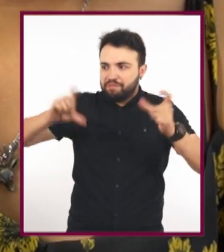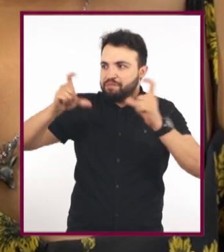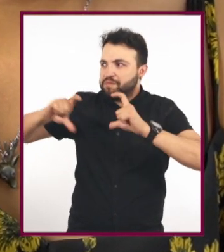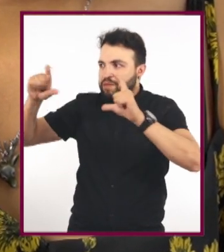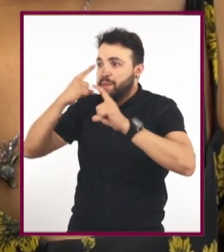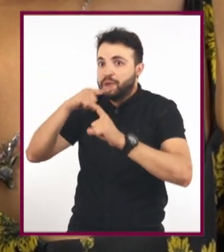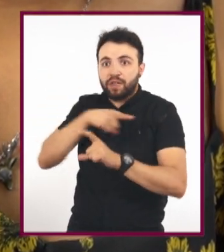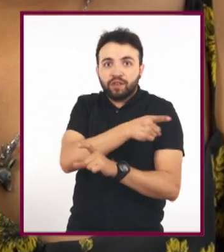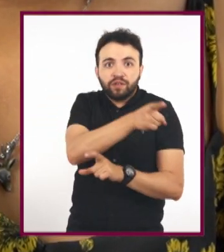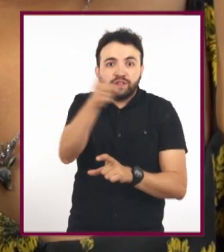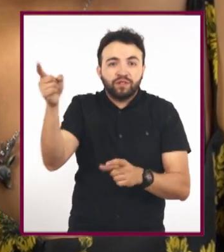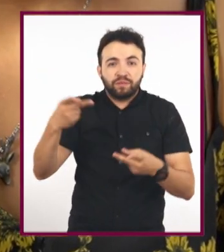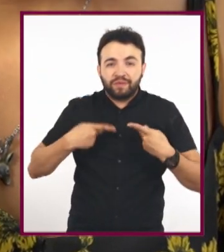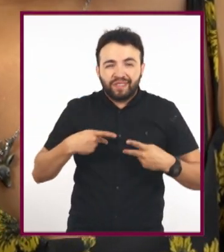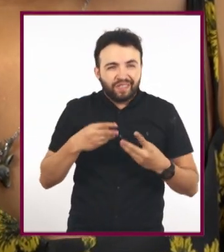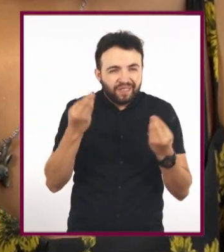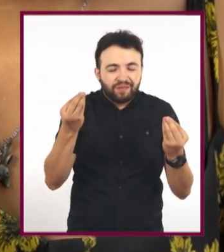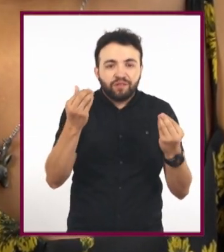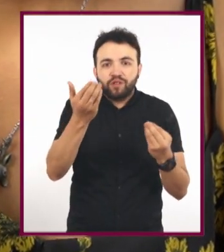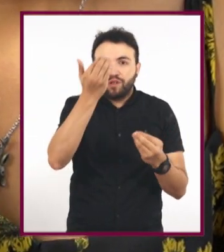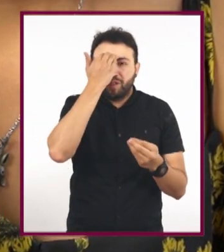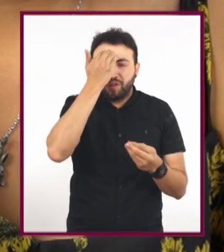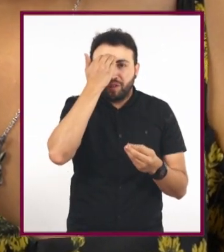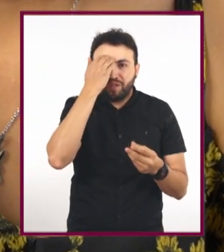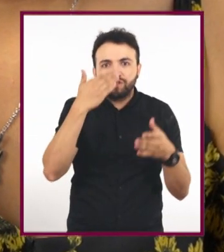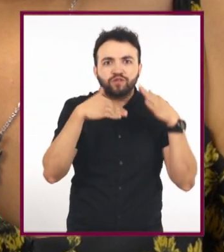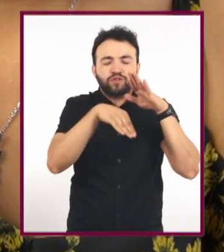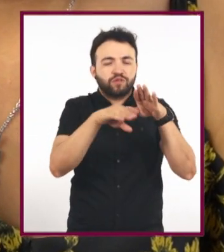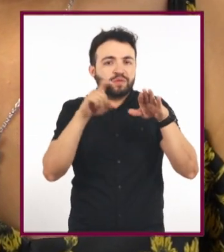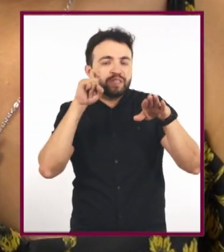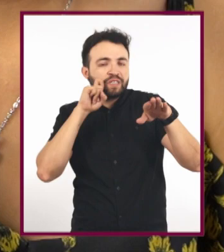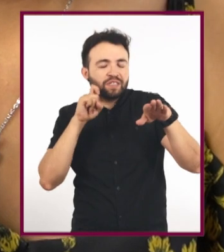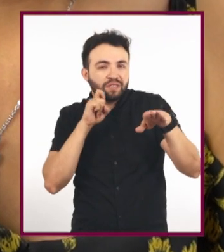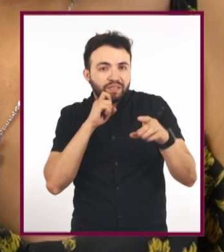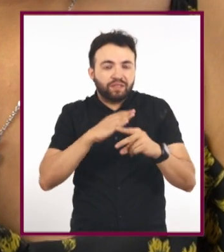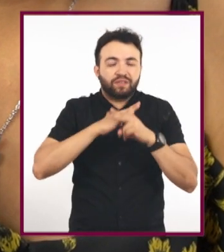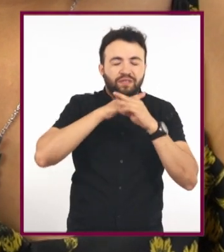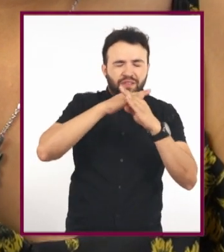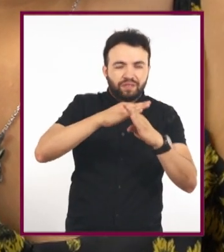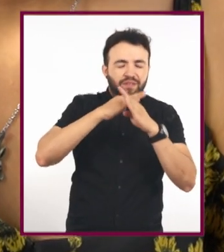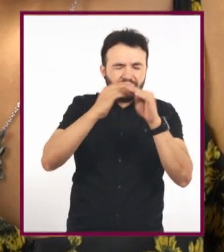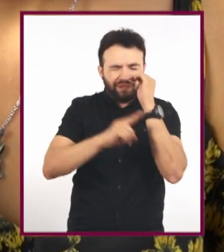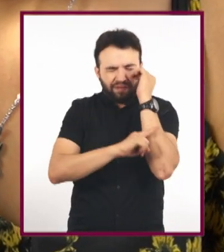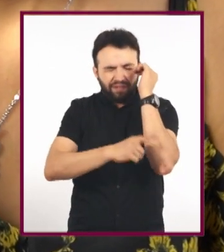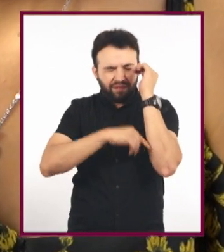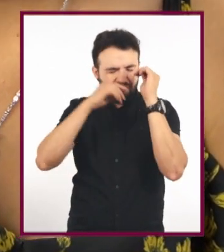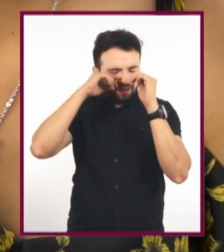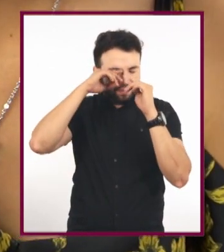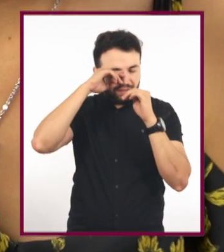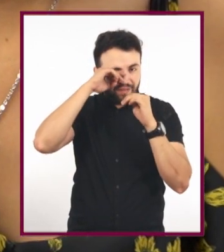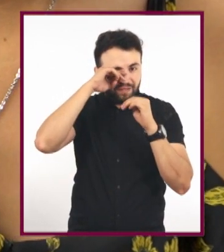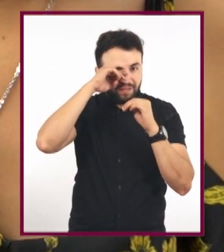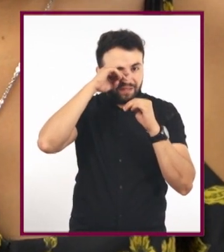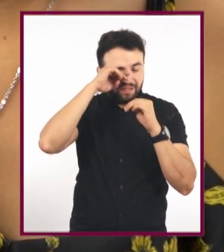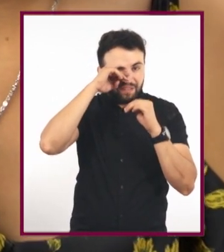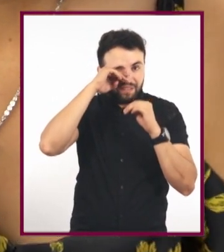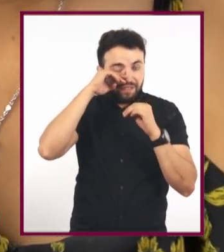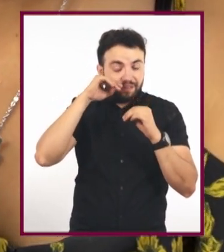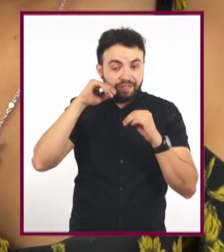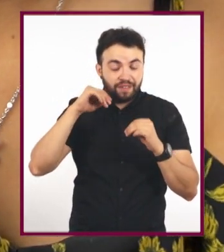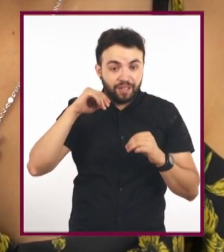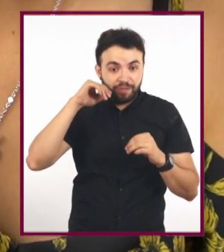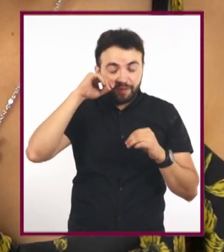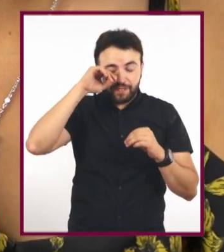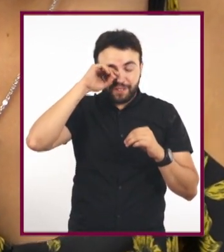pregunto cuántos casos serán por abuso y cuántos se pueden evitar con información confiable. De hecho, te quería proponer